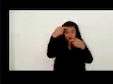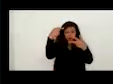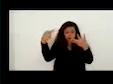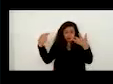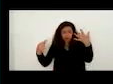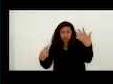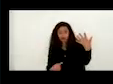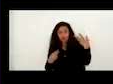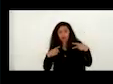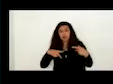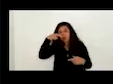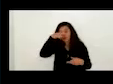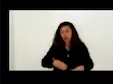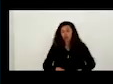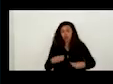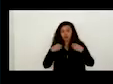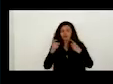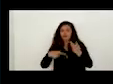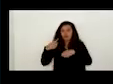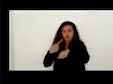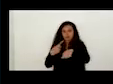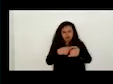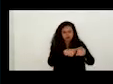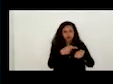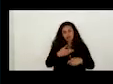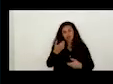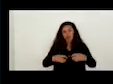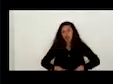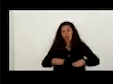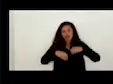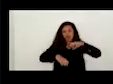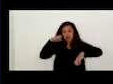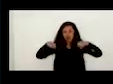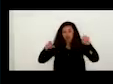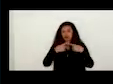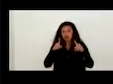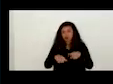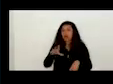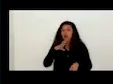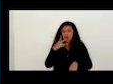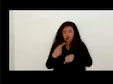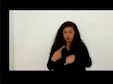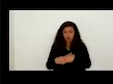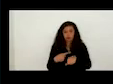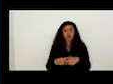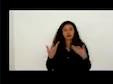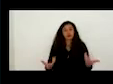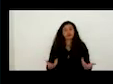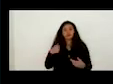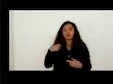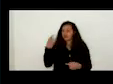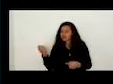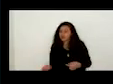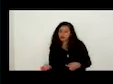mayoría de los mexicanos y en diferentes etapas de la vida. Si yo lo hago desde una etapa temprana, obviamente